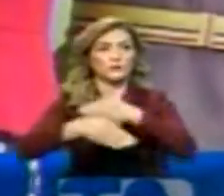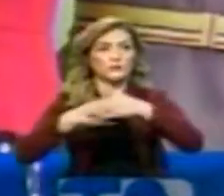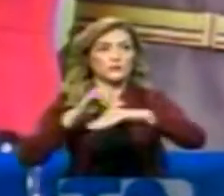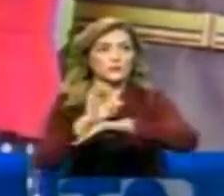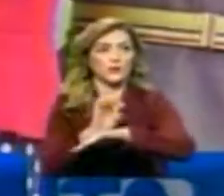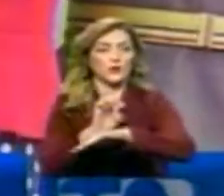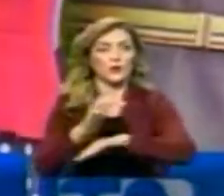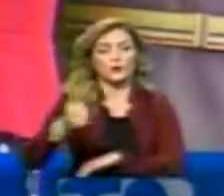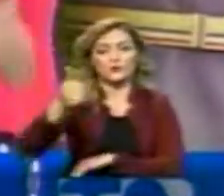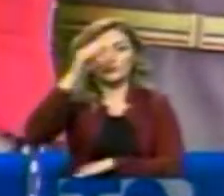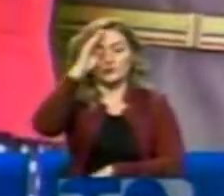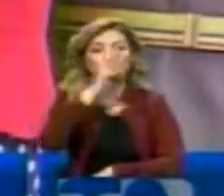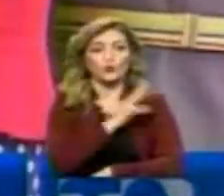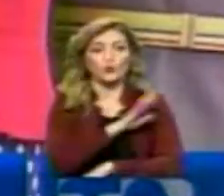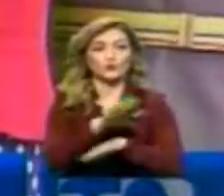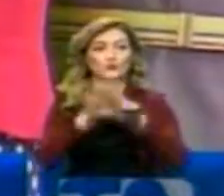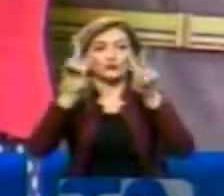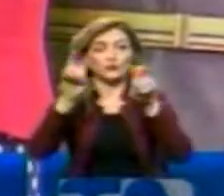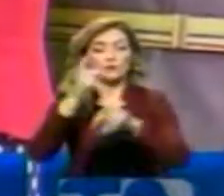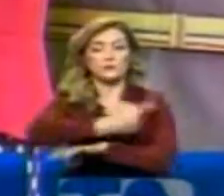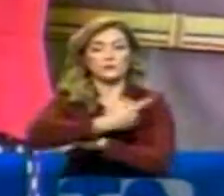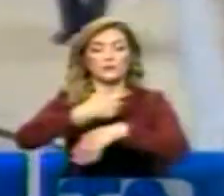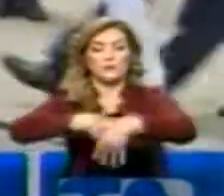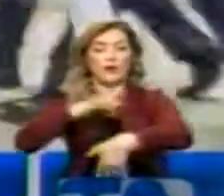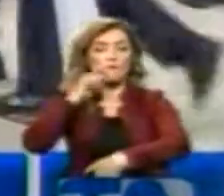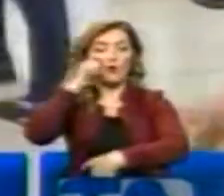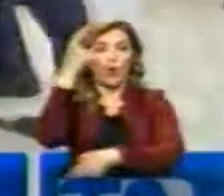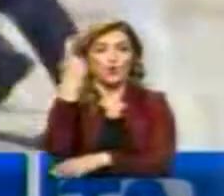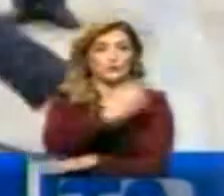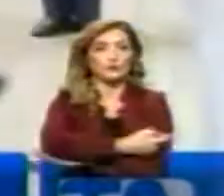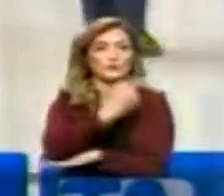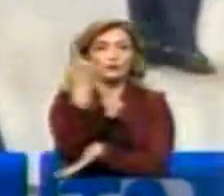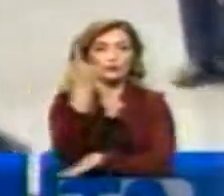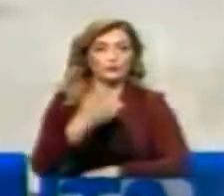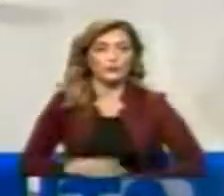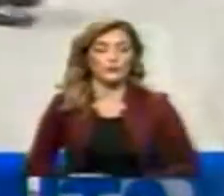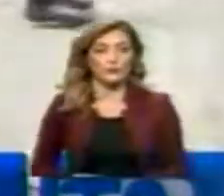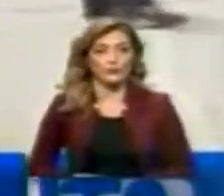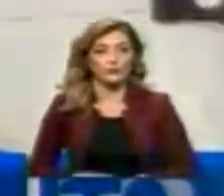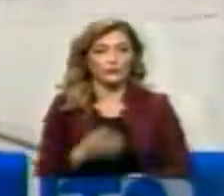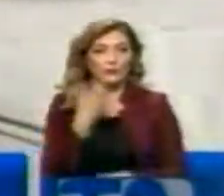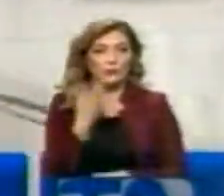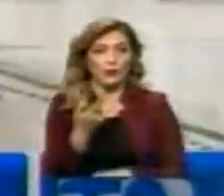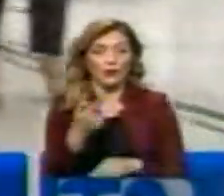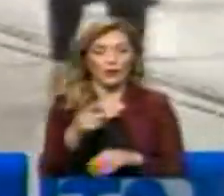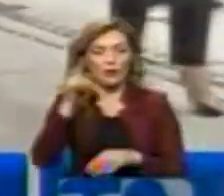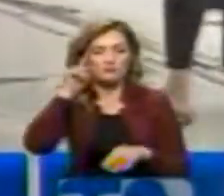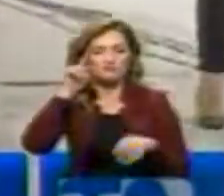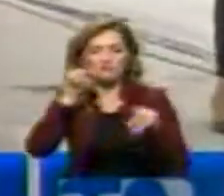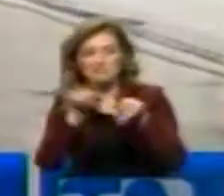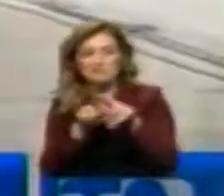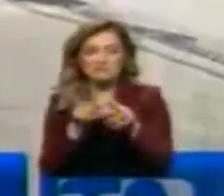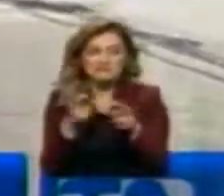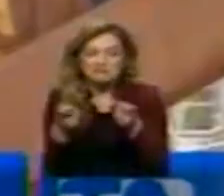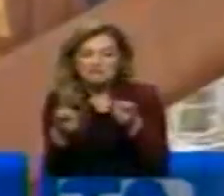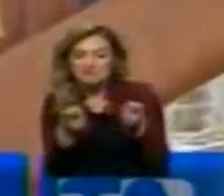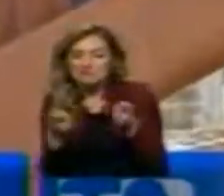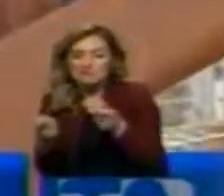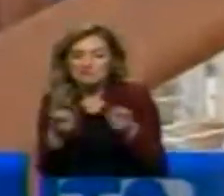se refirió a lo sucedido durante los 11 días de protestas. Sostuvo que estas jornadas estuvieron orquestadas por ciudadanos que